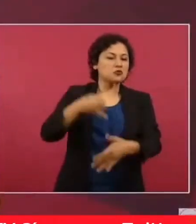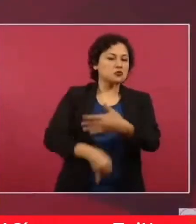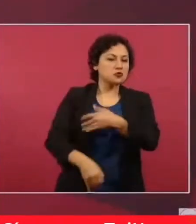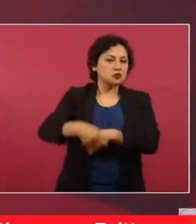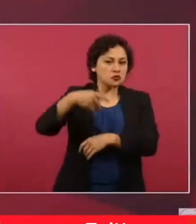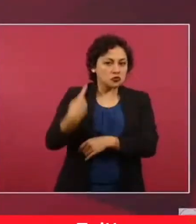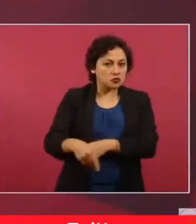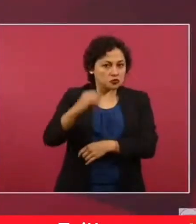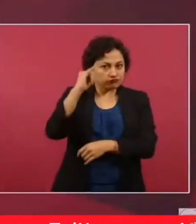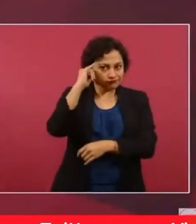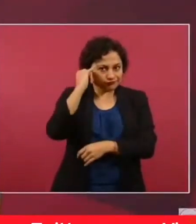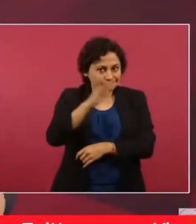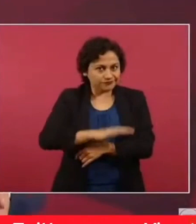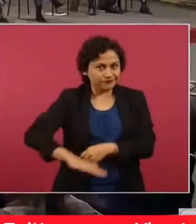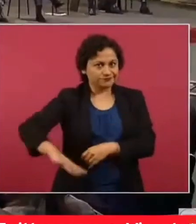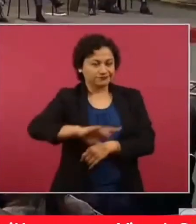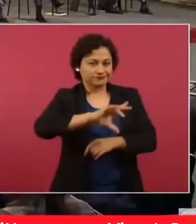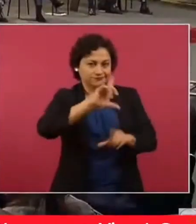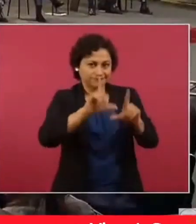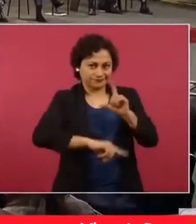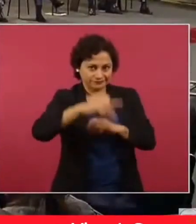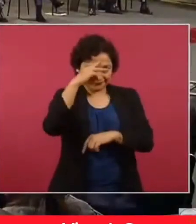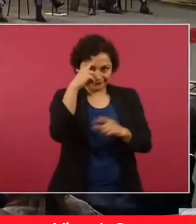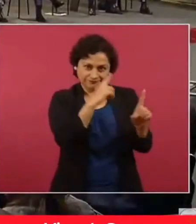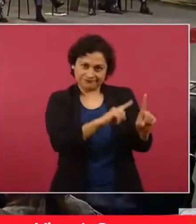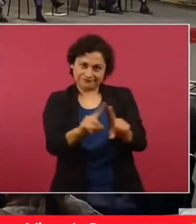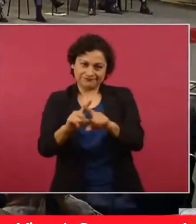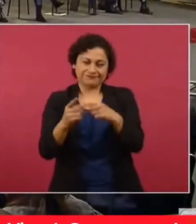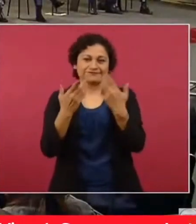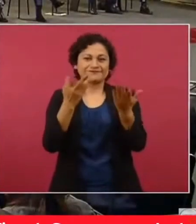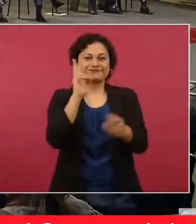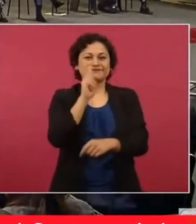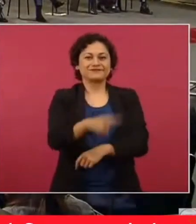multicultural país. Adelante.